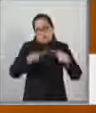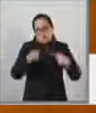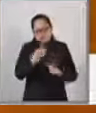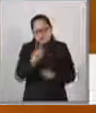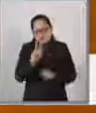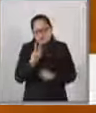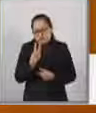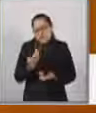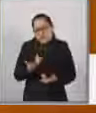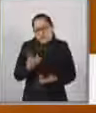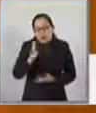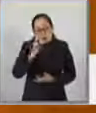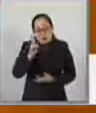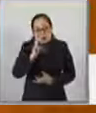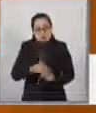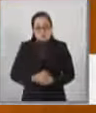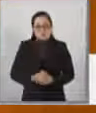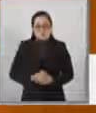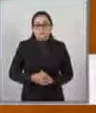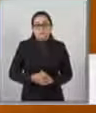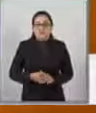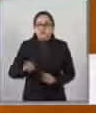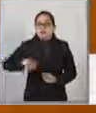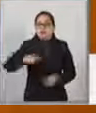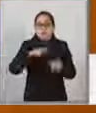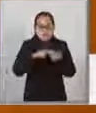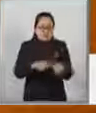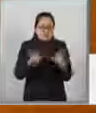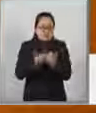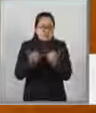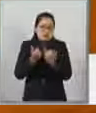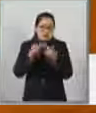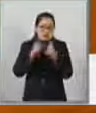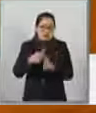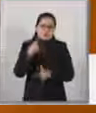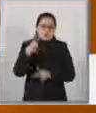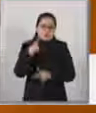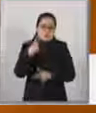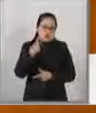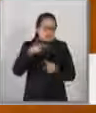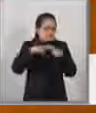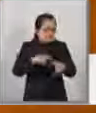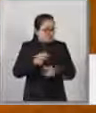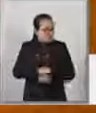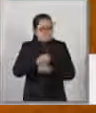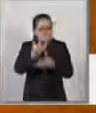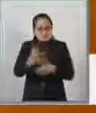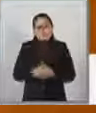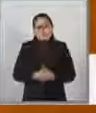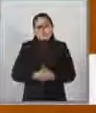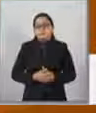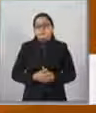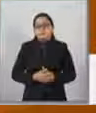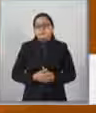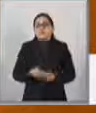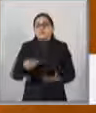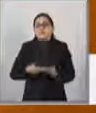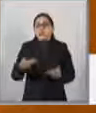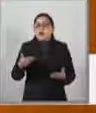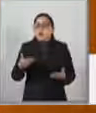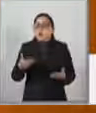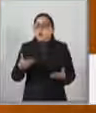ahora, pues sí, seguimos manifestando como grupo parlamentario esta necesidad de que exista un